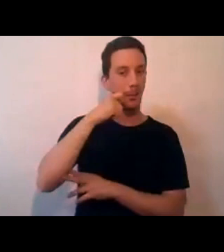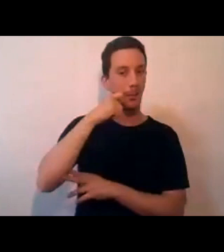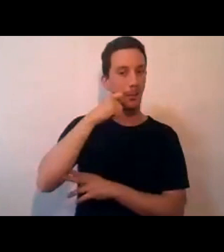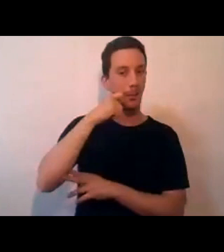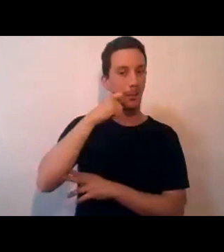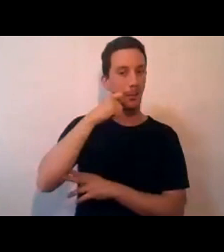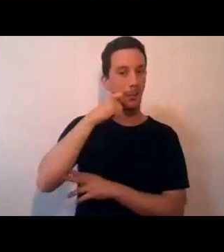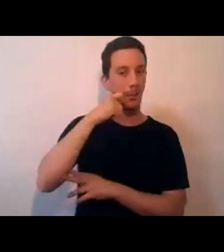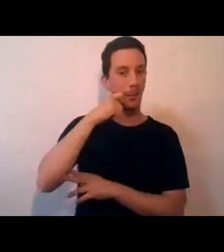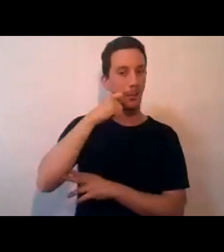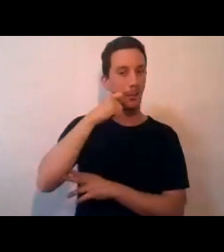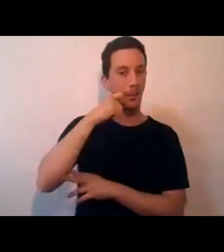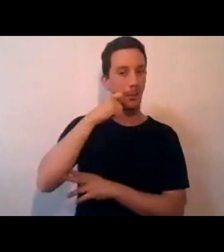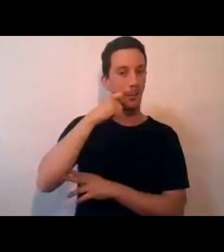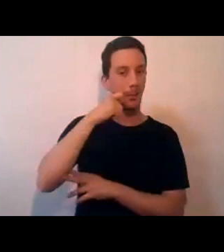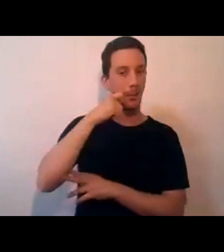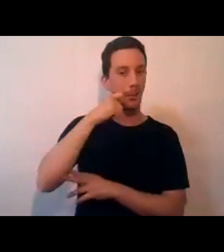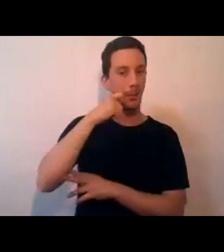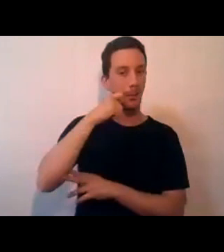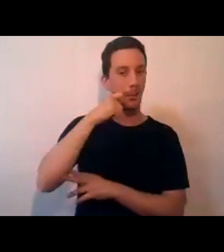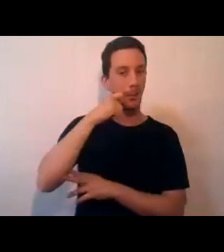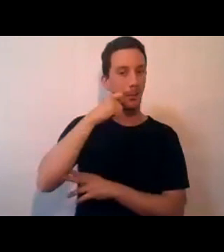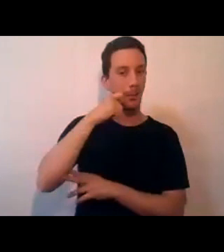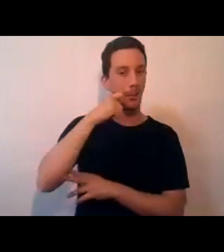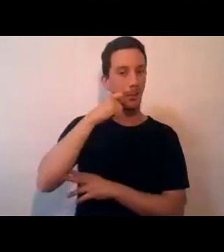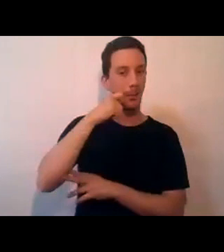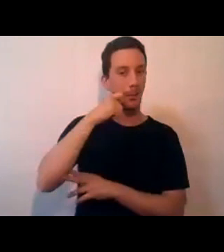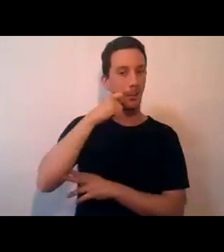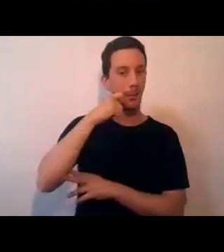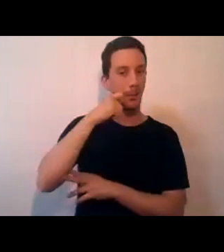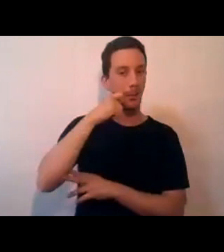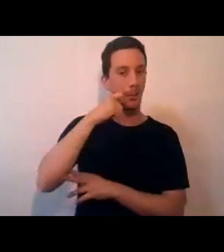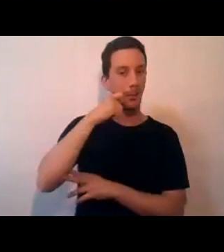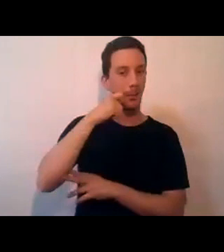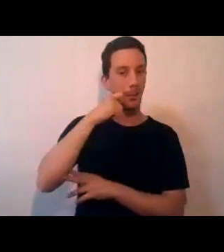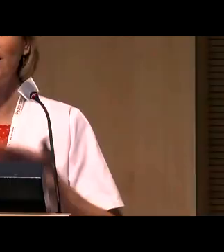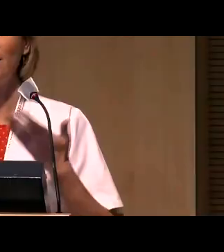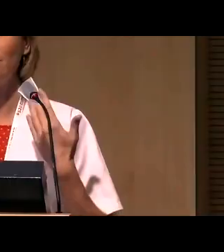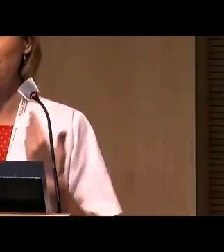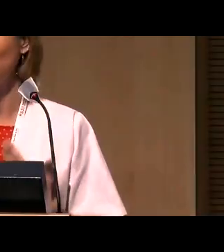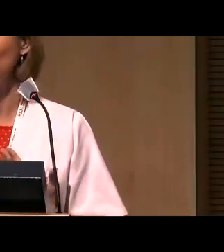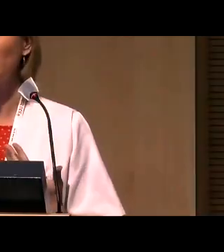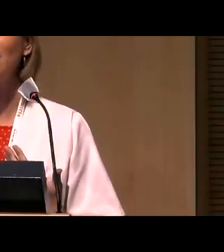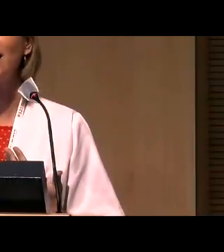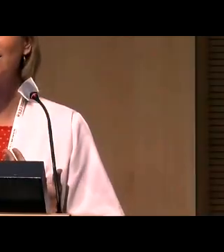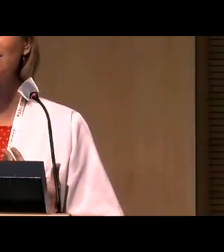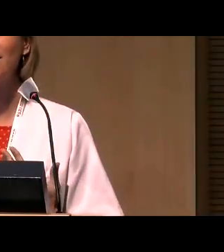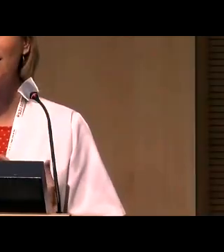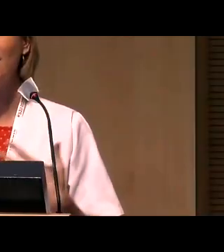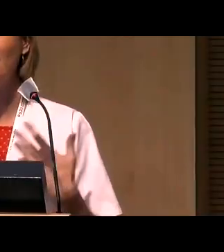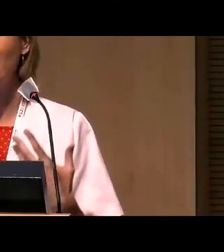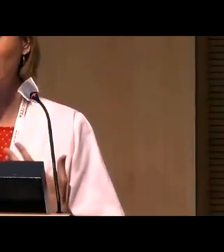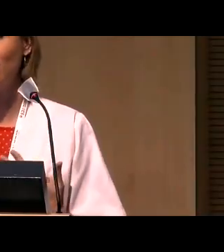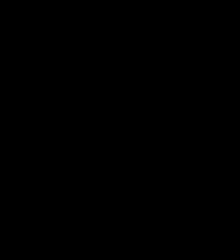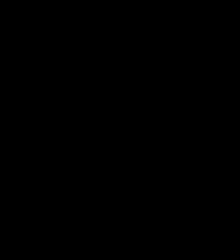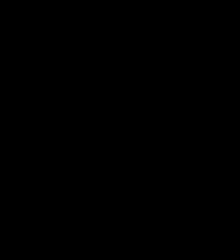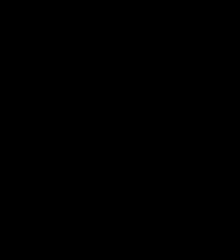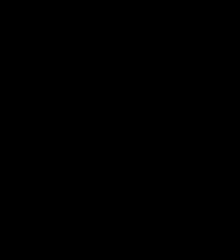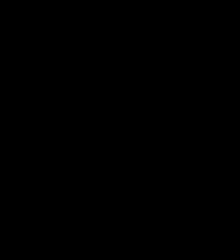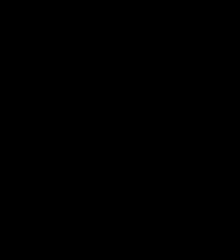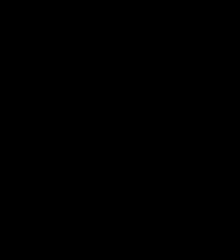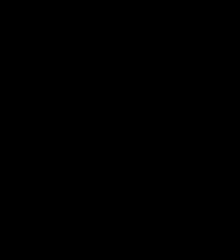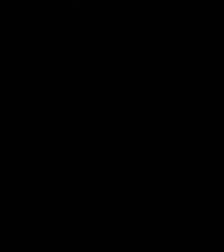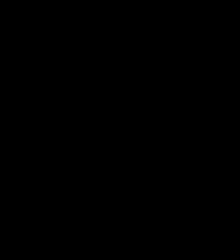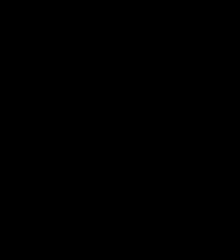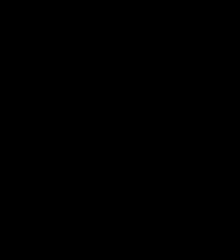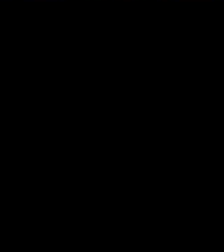¿Cuáles son pues las normas del ABC que decimos de la fotoprotección? Pues hay que uno aplicarse el